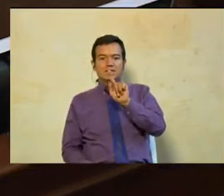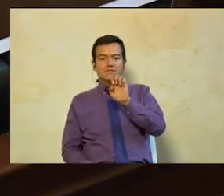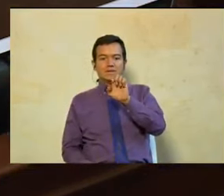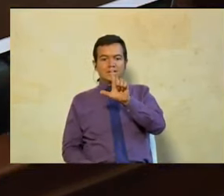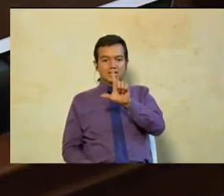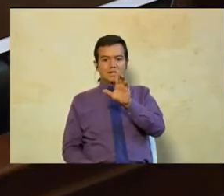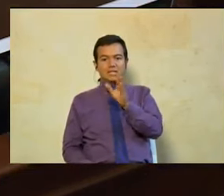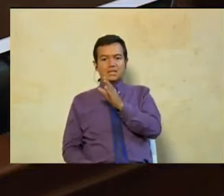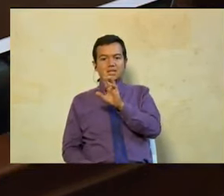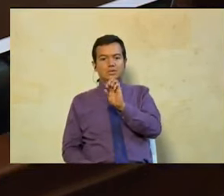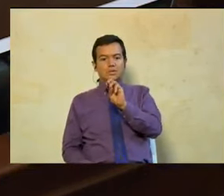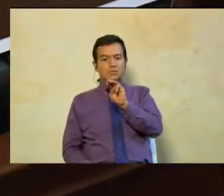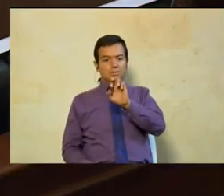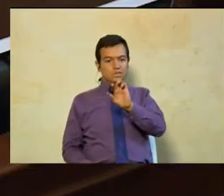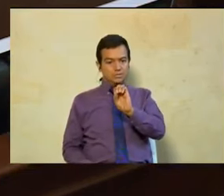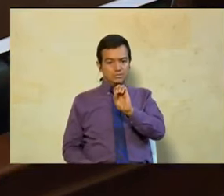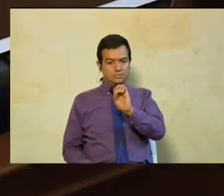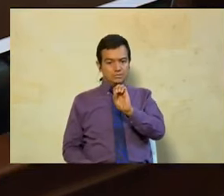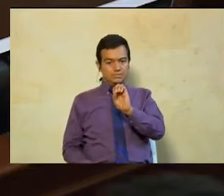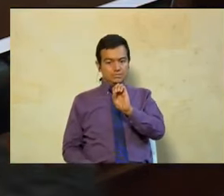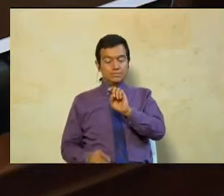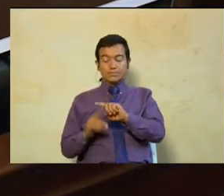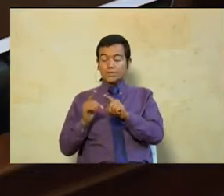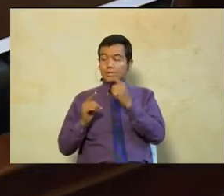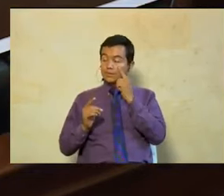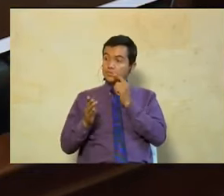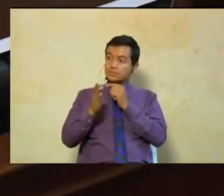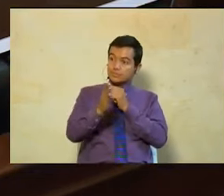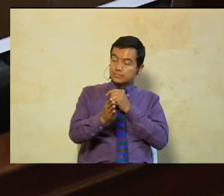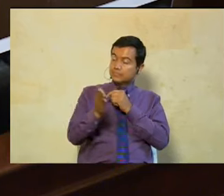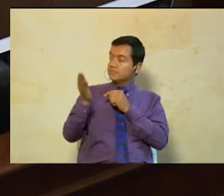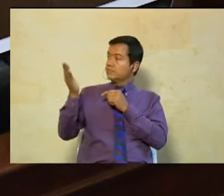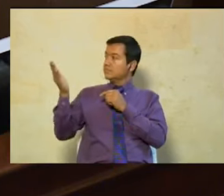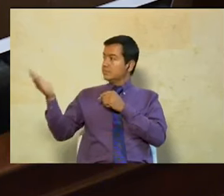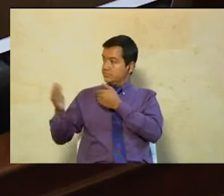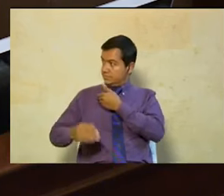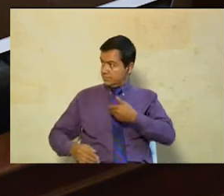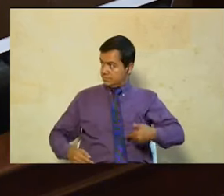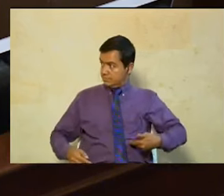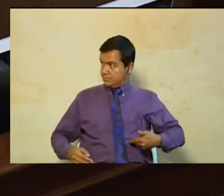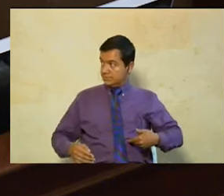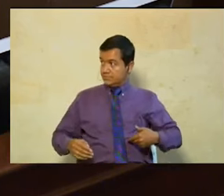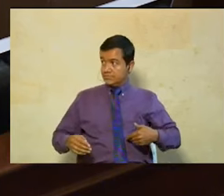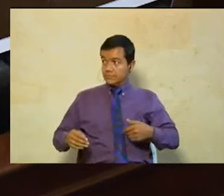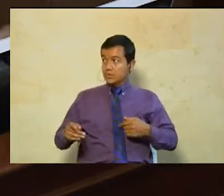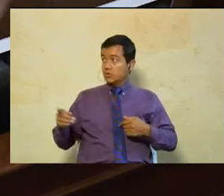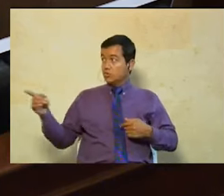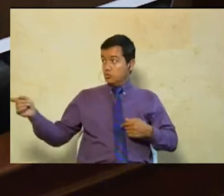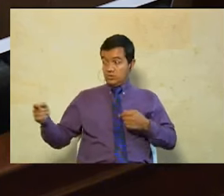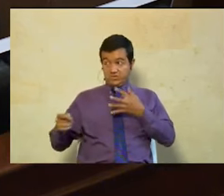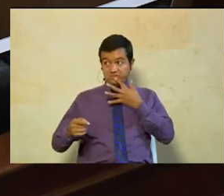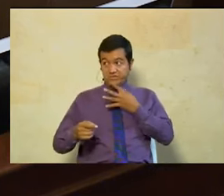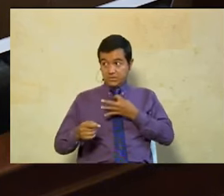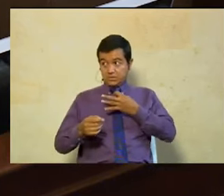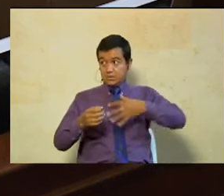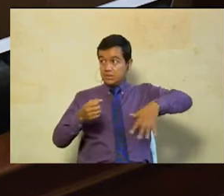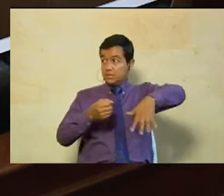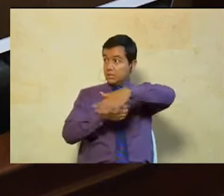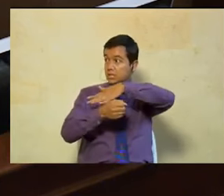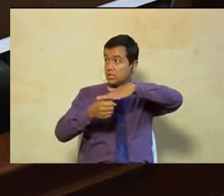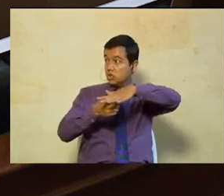y doctor Romero ustedes no conocen el drama en primer